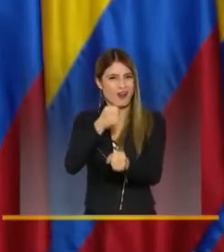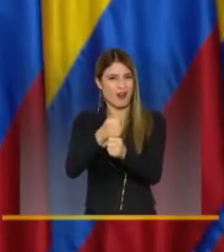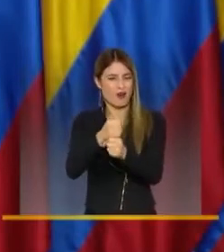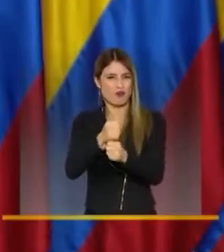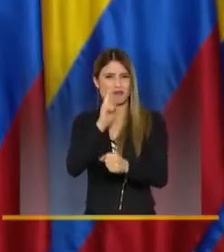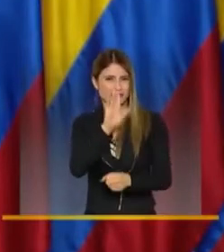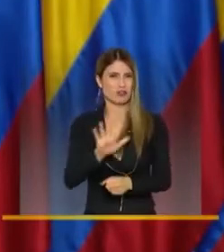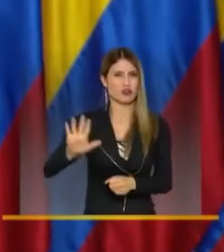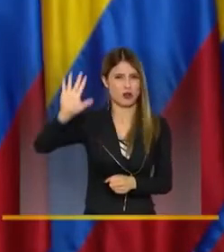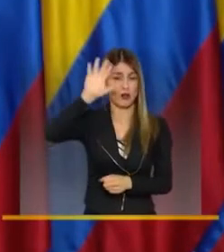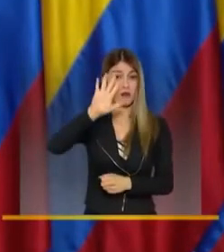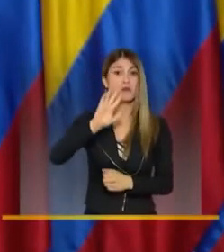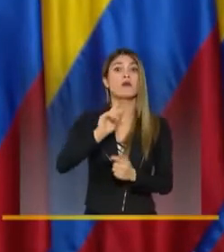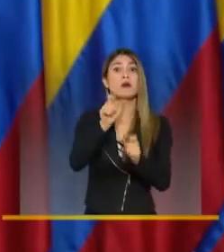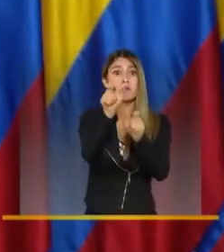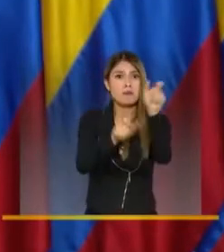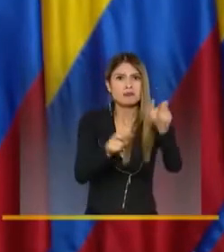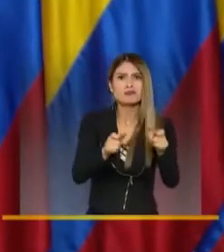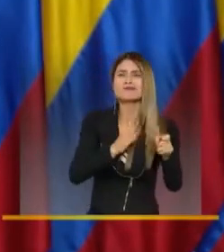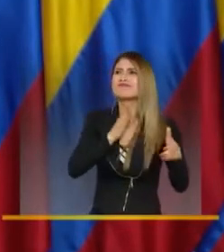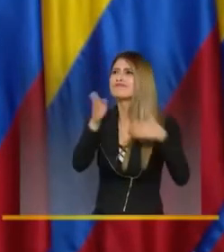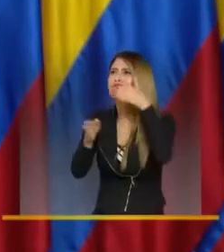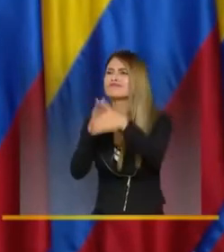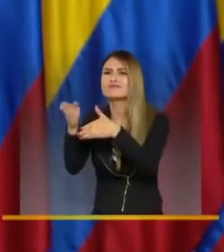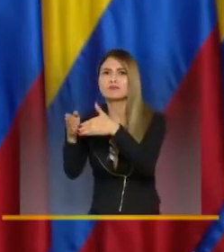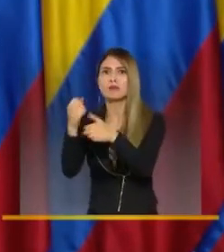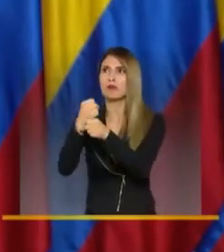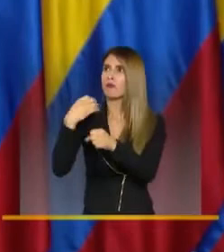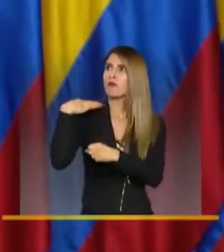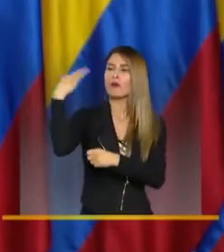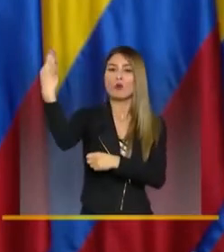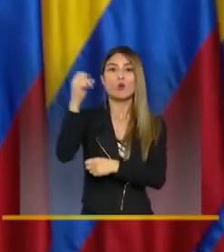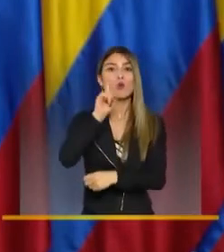1.800.000 personas han encontrado un empleo formal